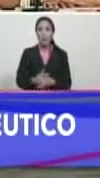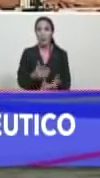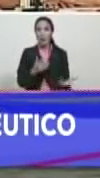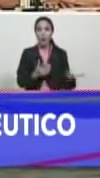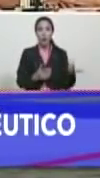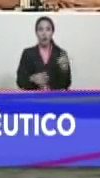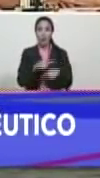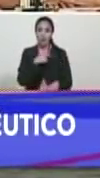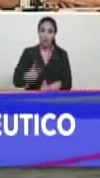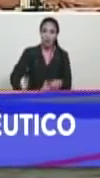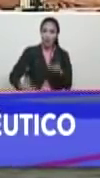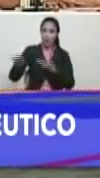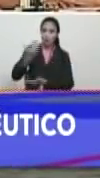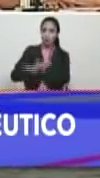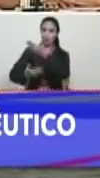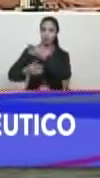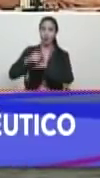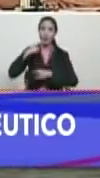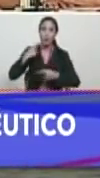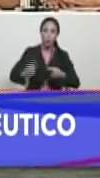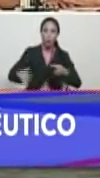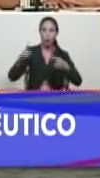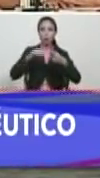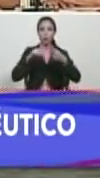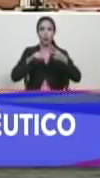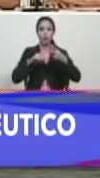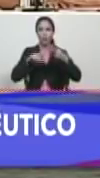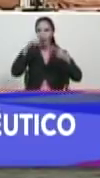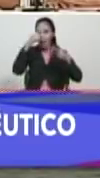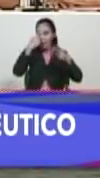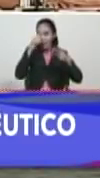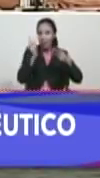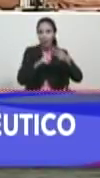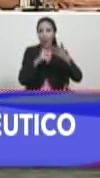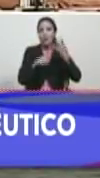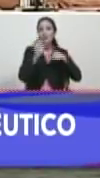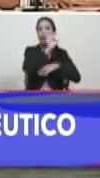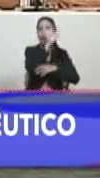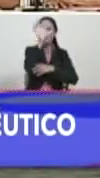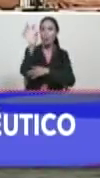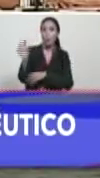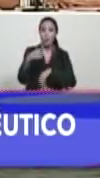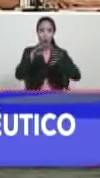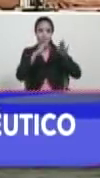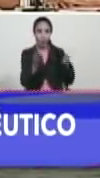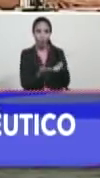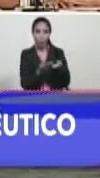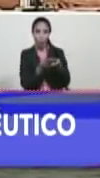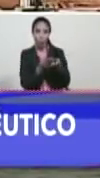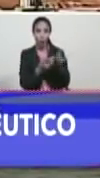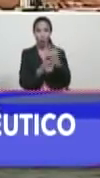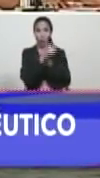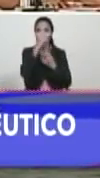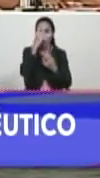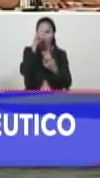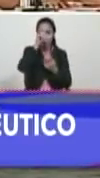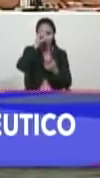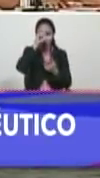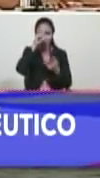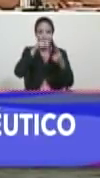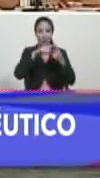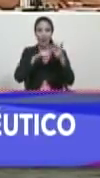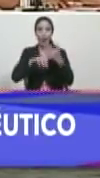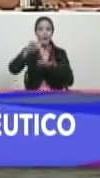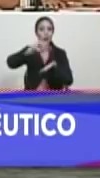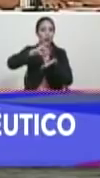desde China, Rusia, India y otros países del mundo, Turquía,